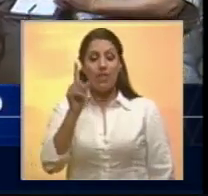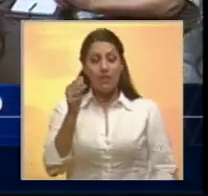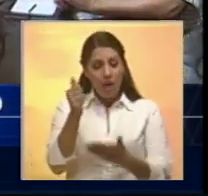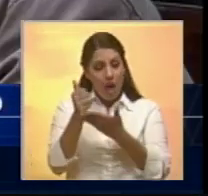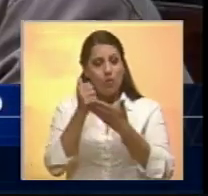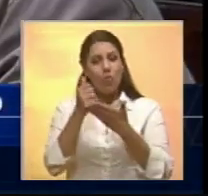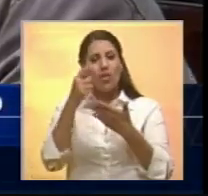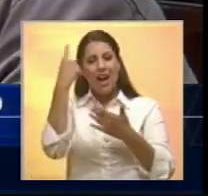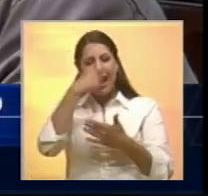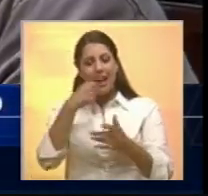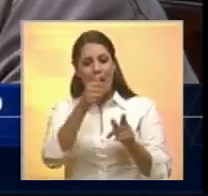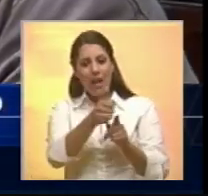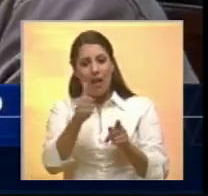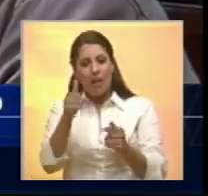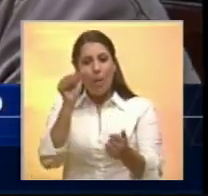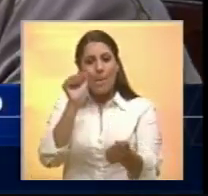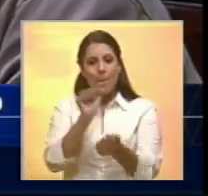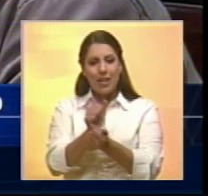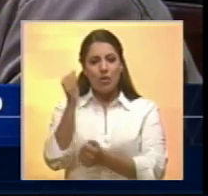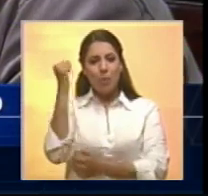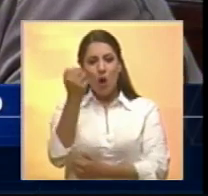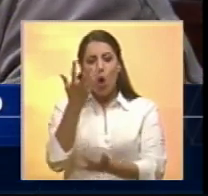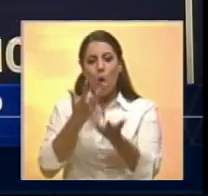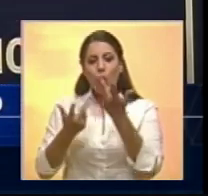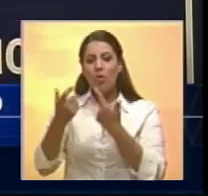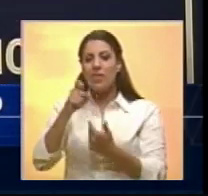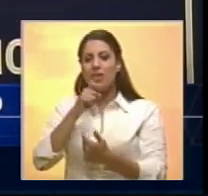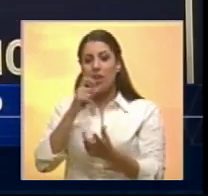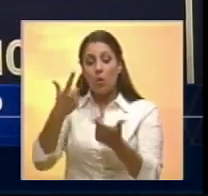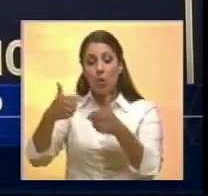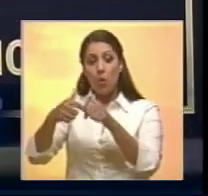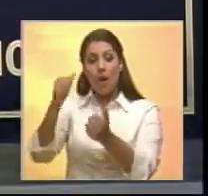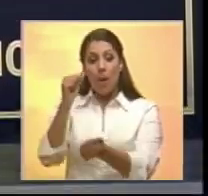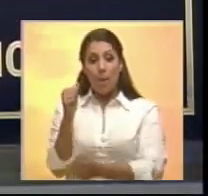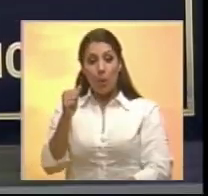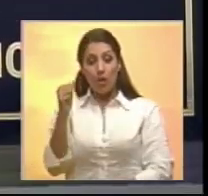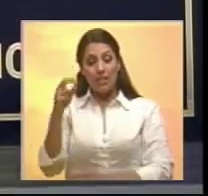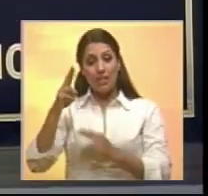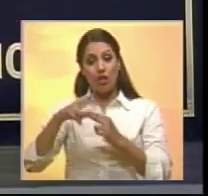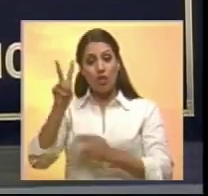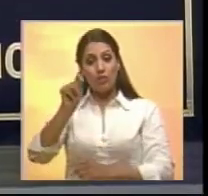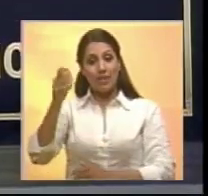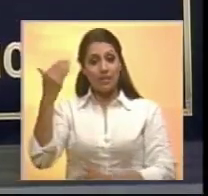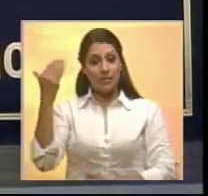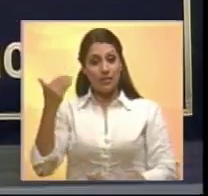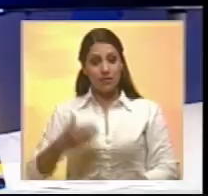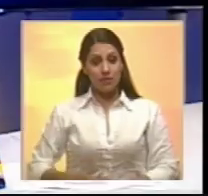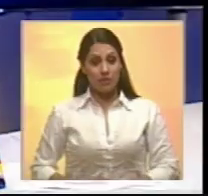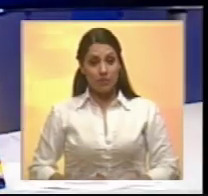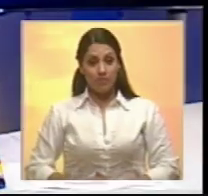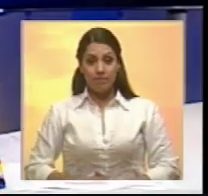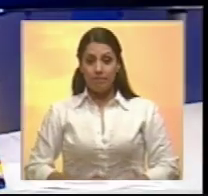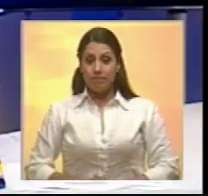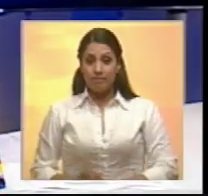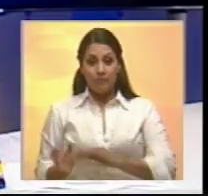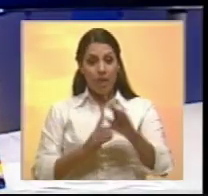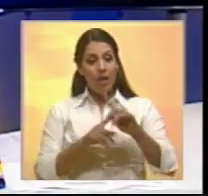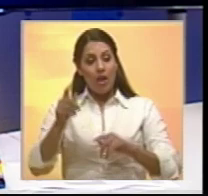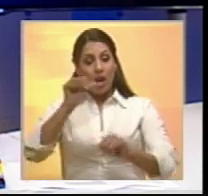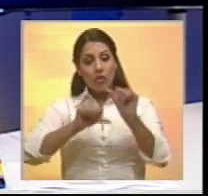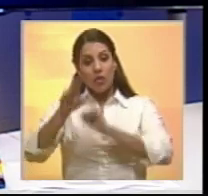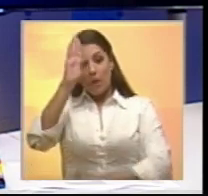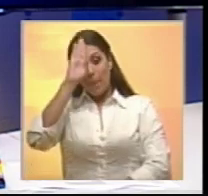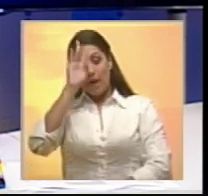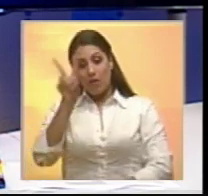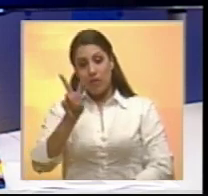a identificar a los privados que fueron ingeridos en la sede de Politáchira hace 2 meses. La Asociación Bancaria